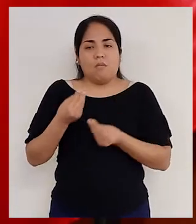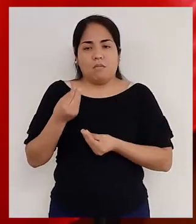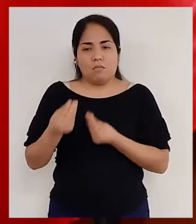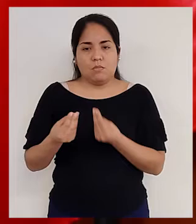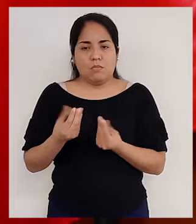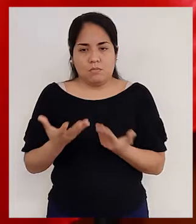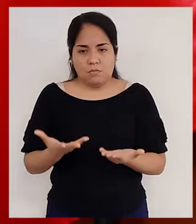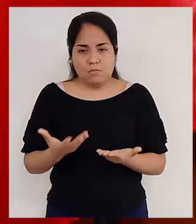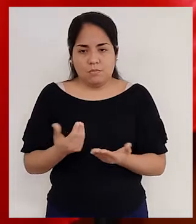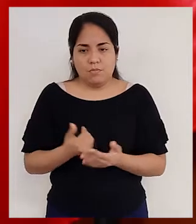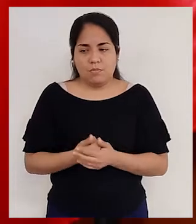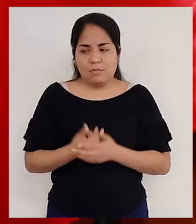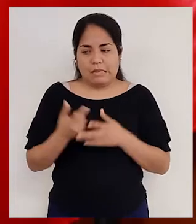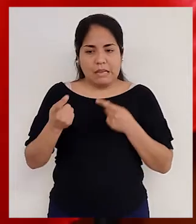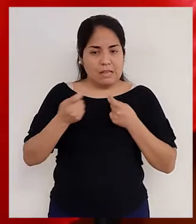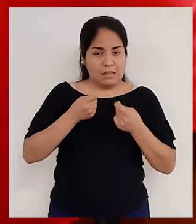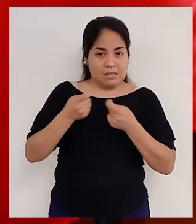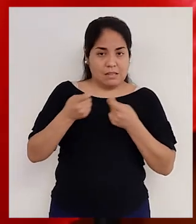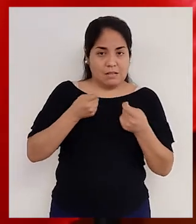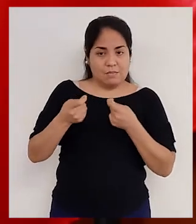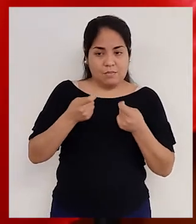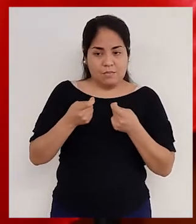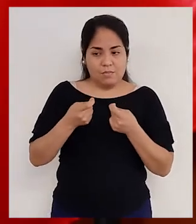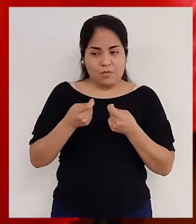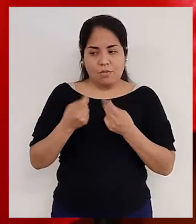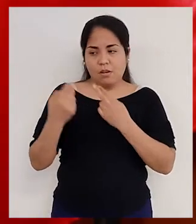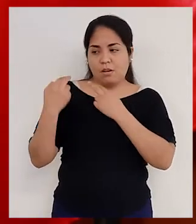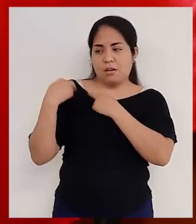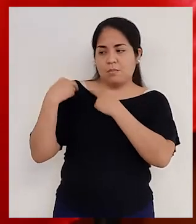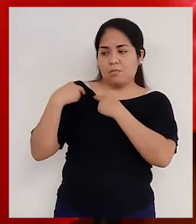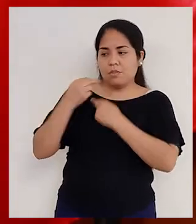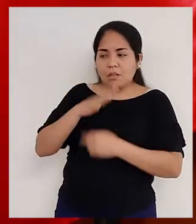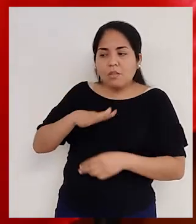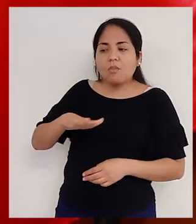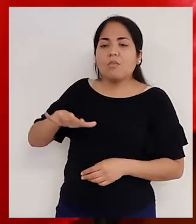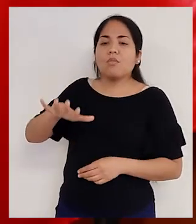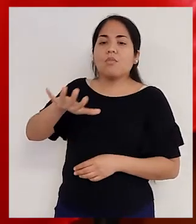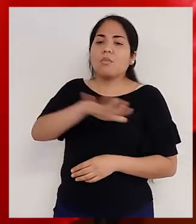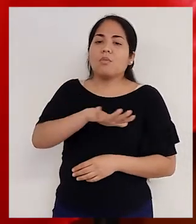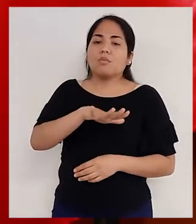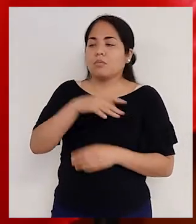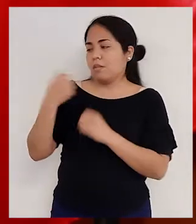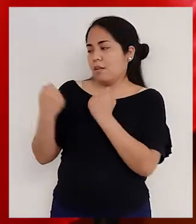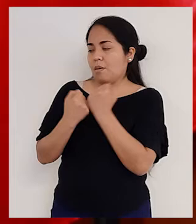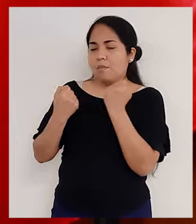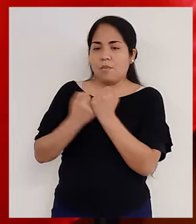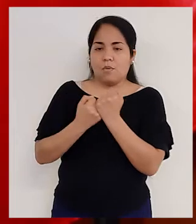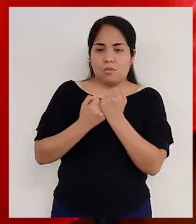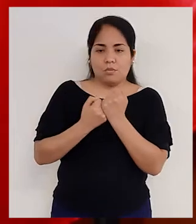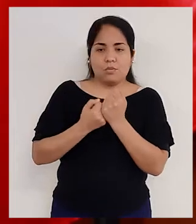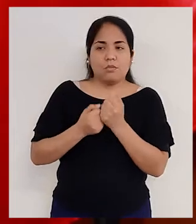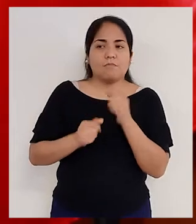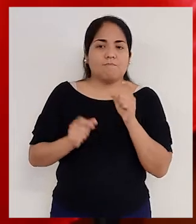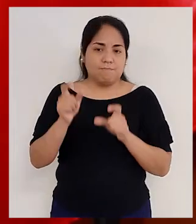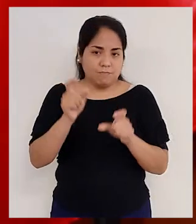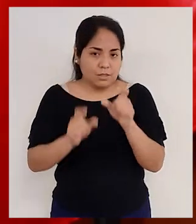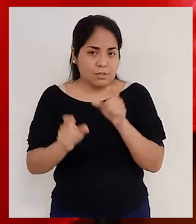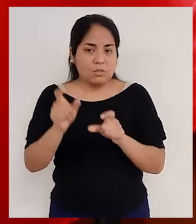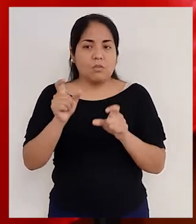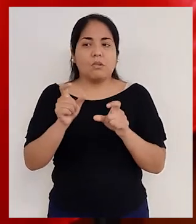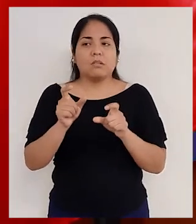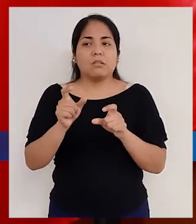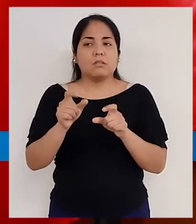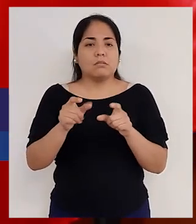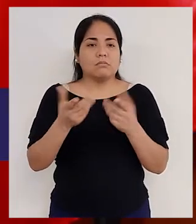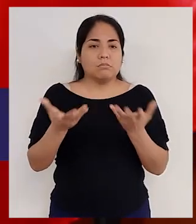que una administración pueda hacerse cargo de todo si es que no hay un apoyo de la sociedad